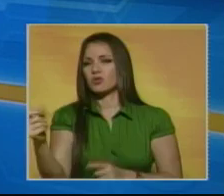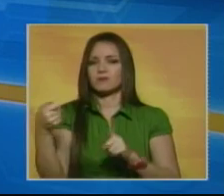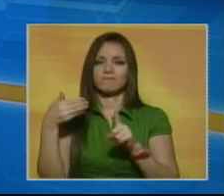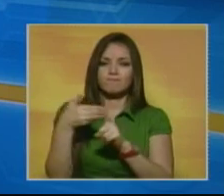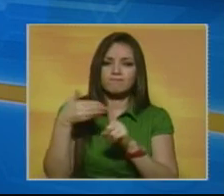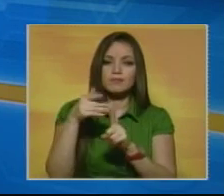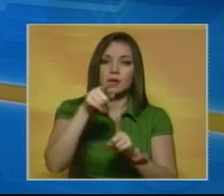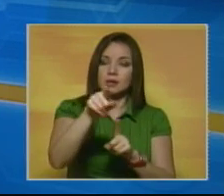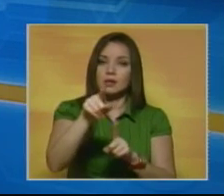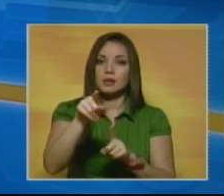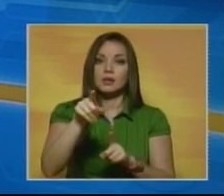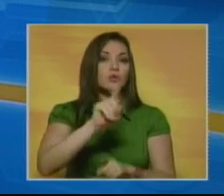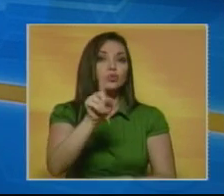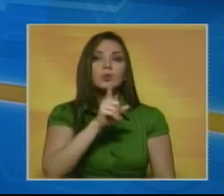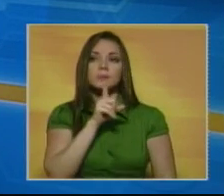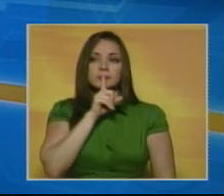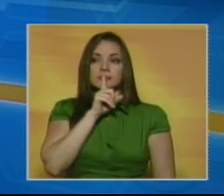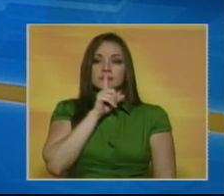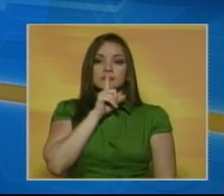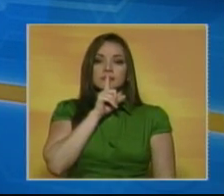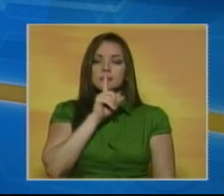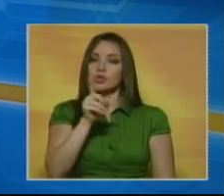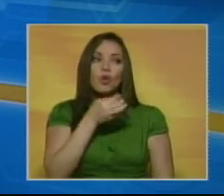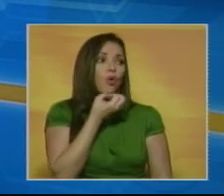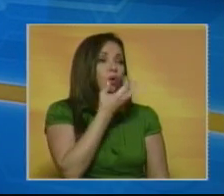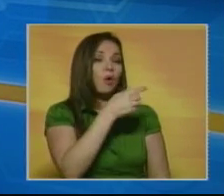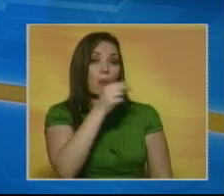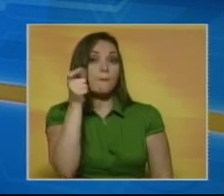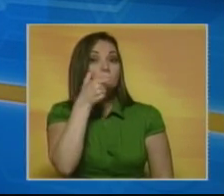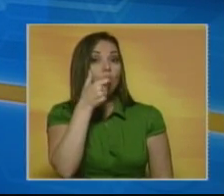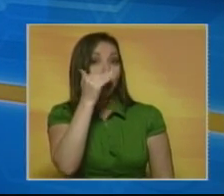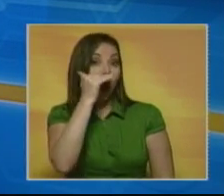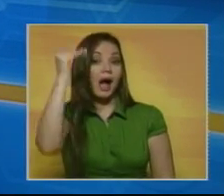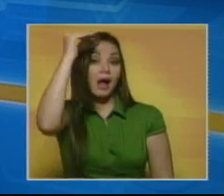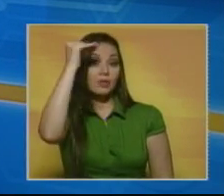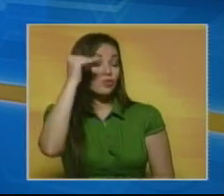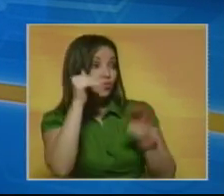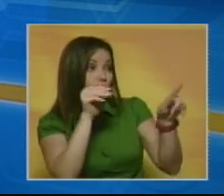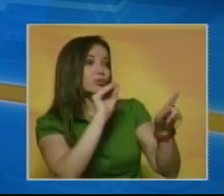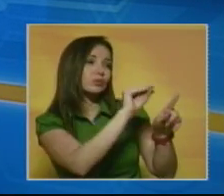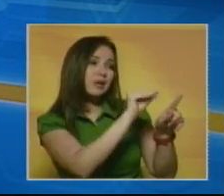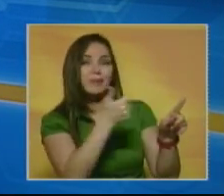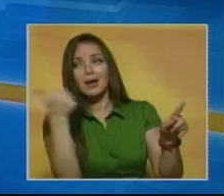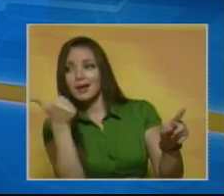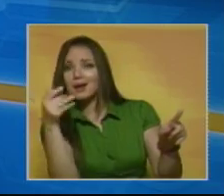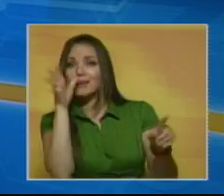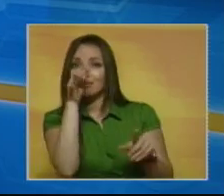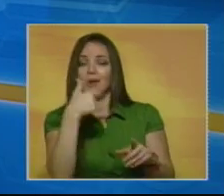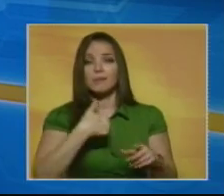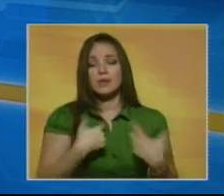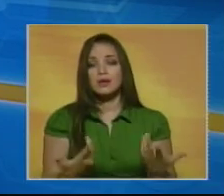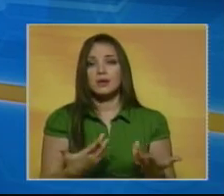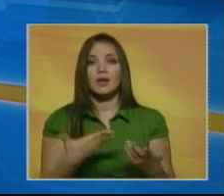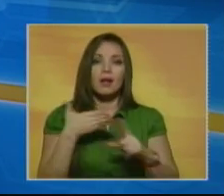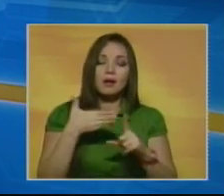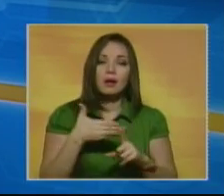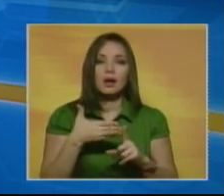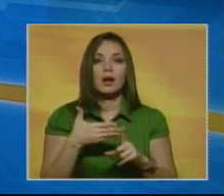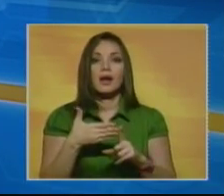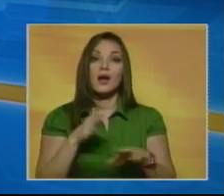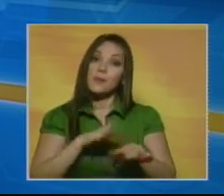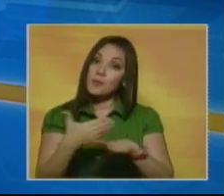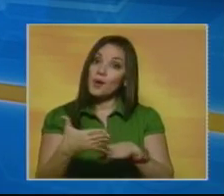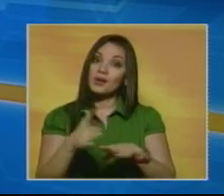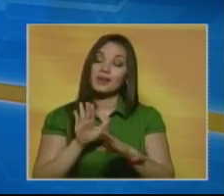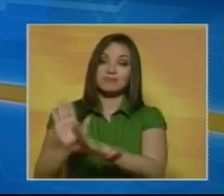importantísimo no quedarte callado. Cuéntalo a algún adulto de confianza. Atajar a tiempo una situación de violencia puede frenar daños físicos